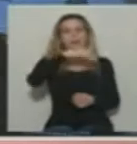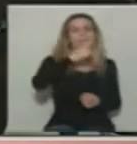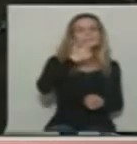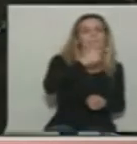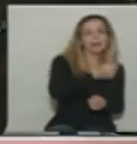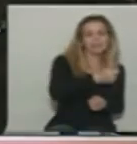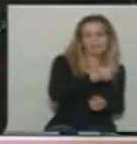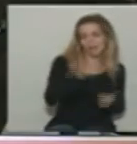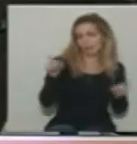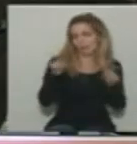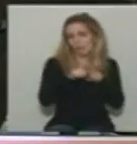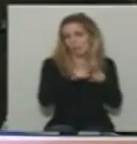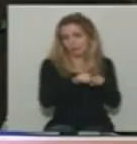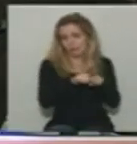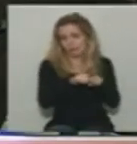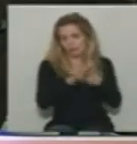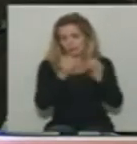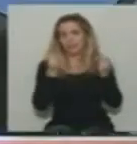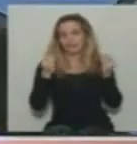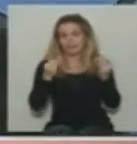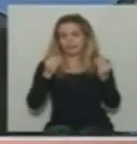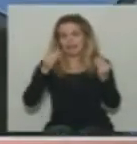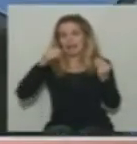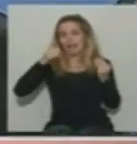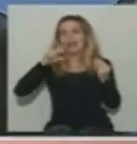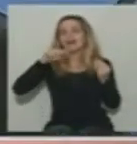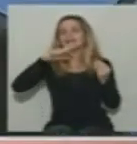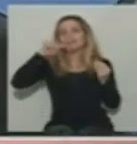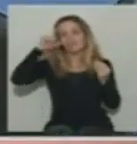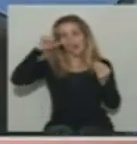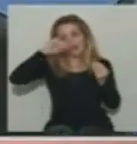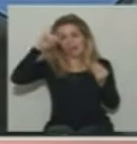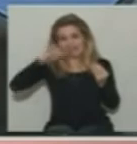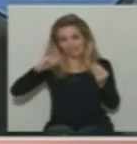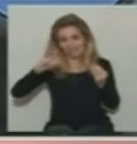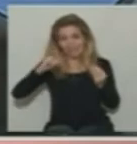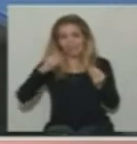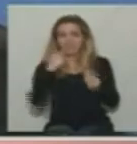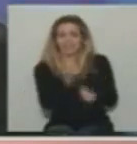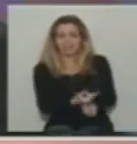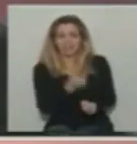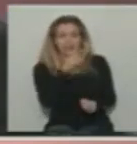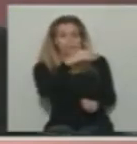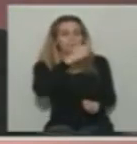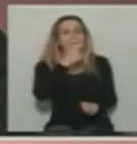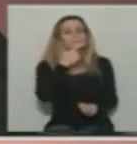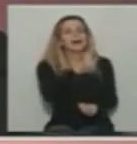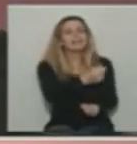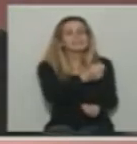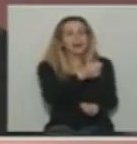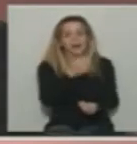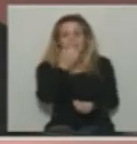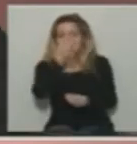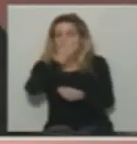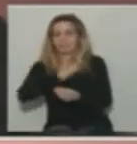estrategia de campaña de Narváez es muy simple, decir que Massa es ella. ¿Te acordás que antes era él o ella? Ahora él es ella.